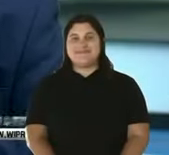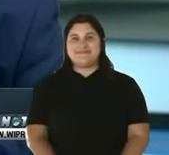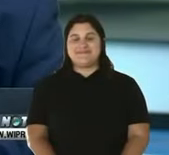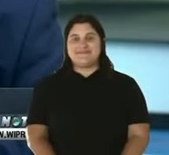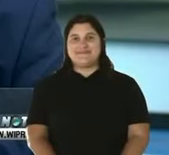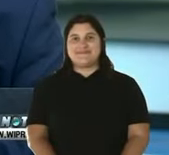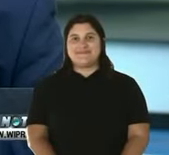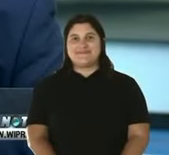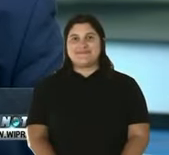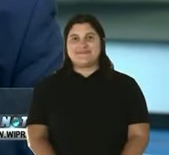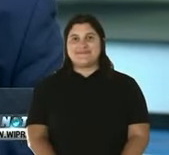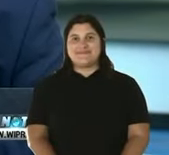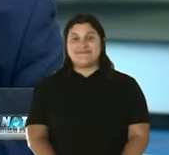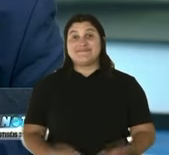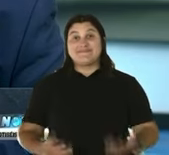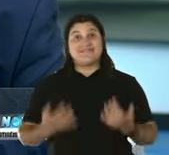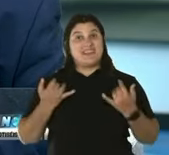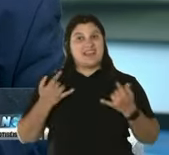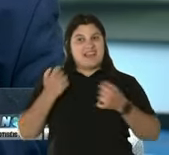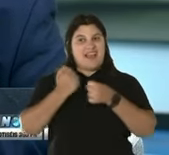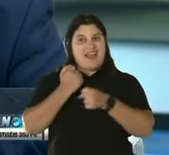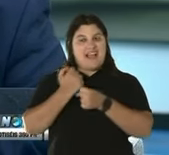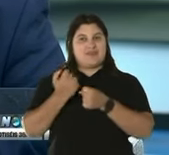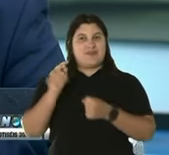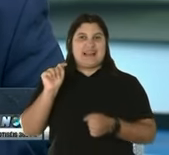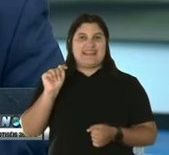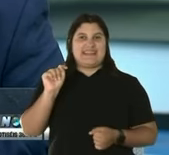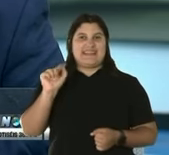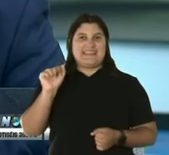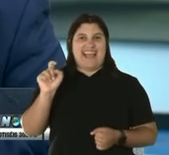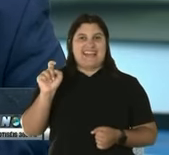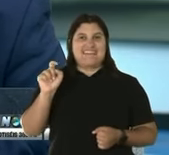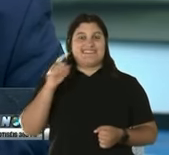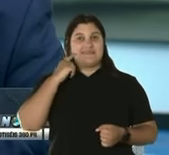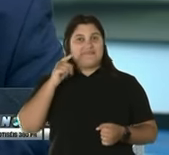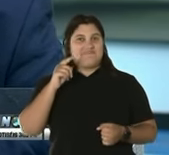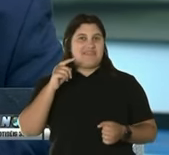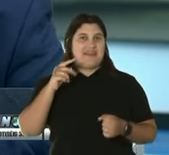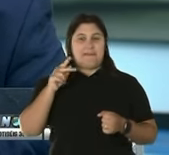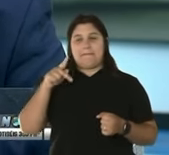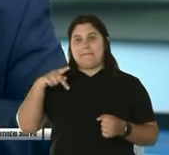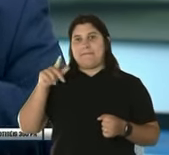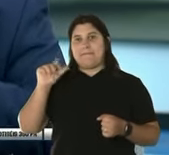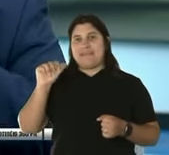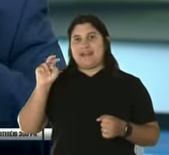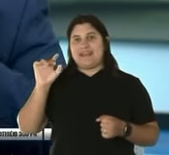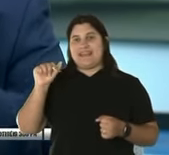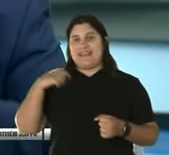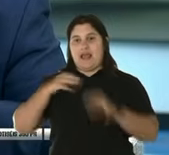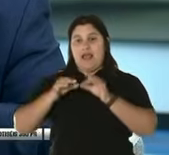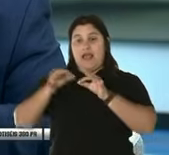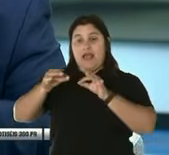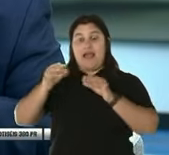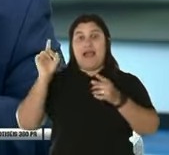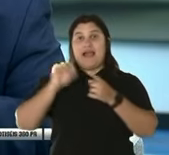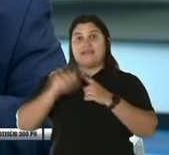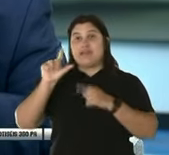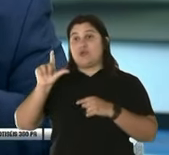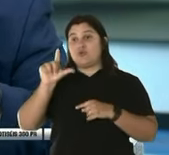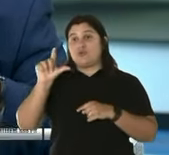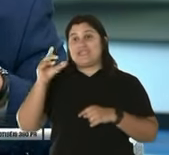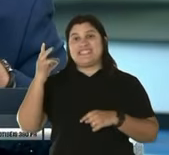Bueno este ciclo este año el ciclo contributivo 2023 para la radicación de la planilla 2022 se extenderá hasta el lunes 17 de abril por